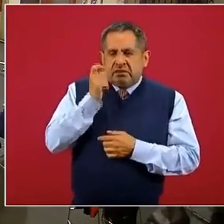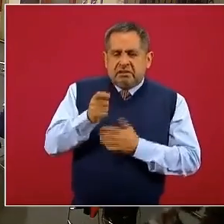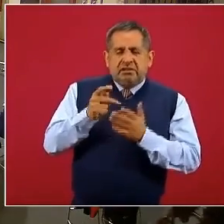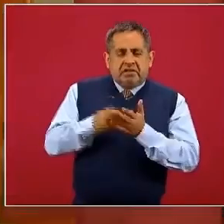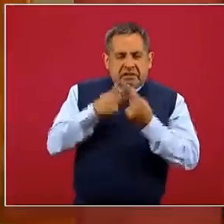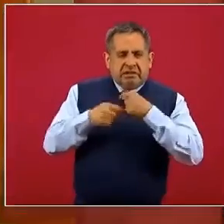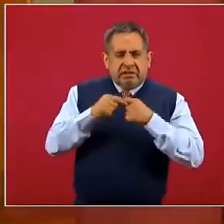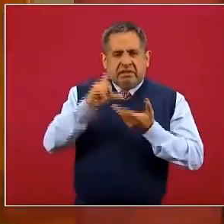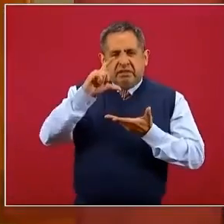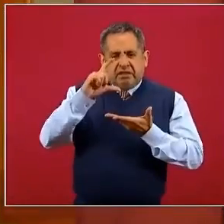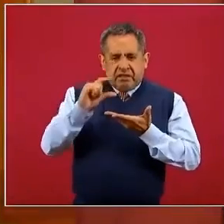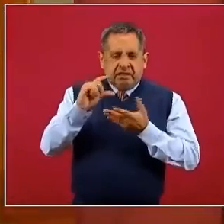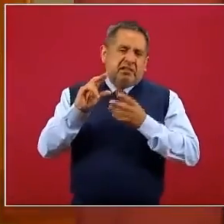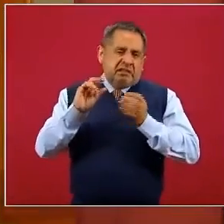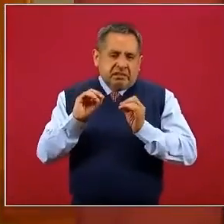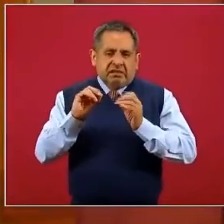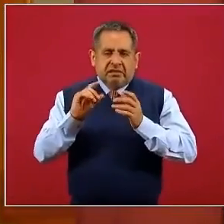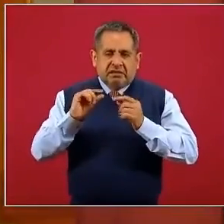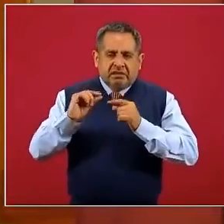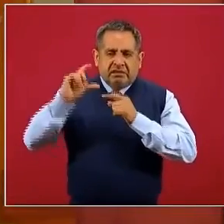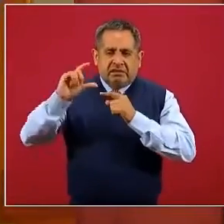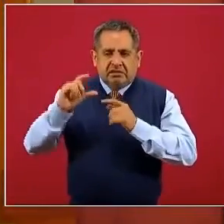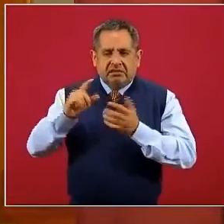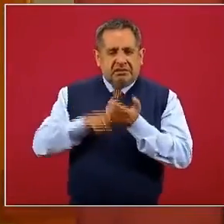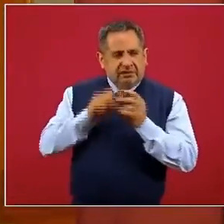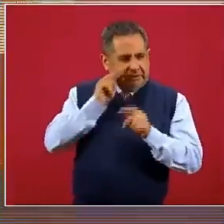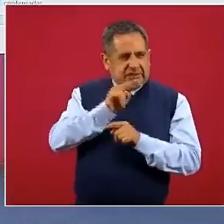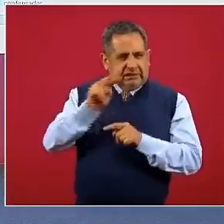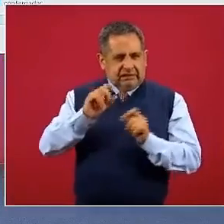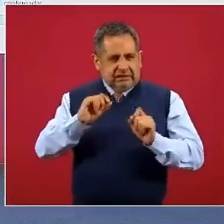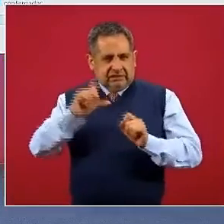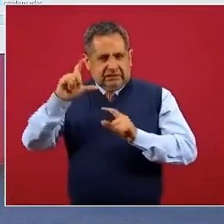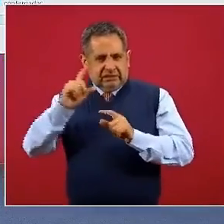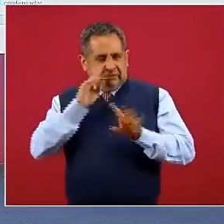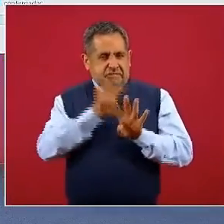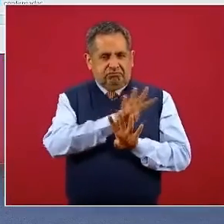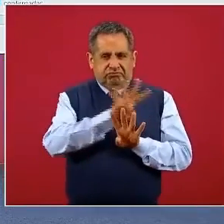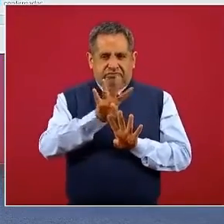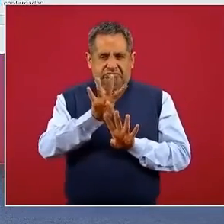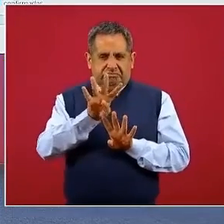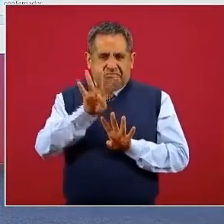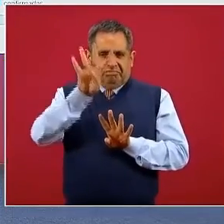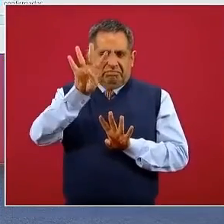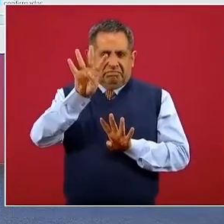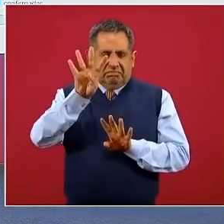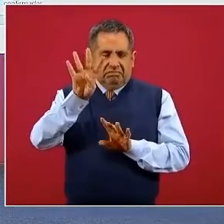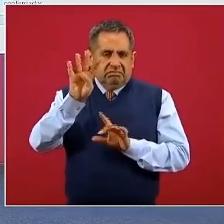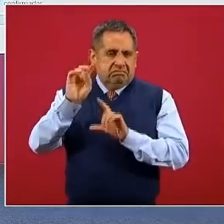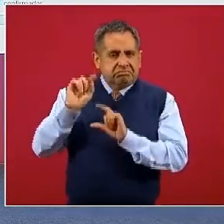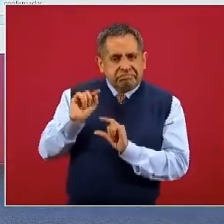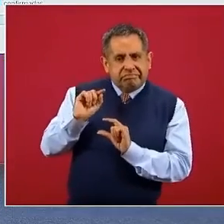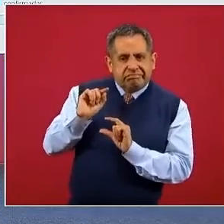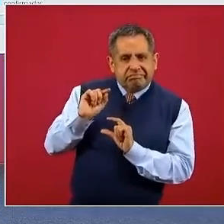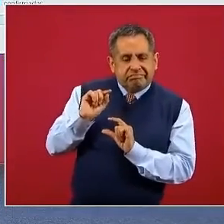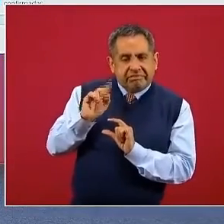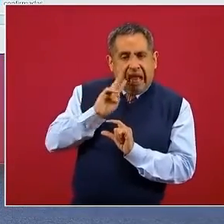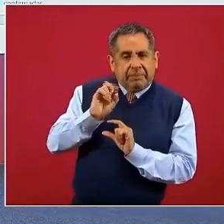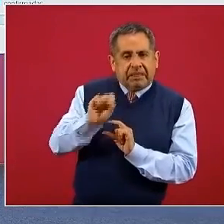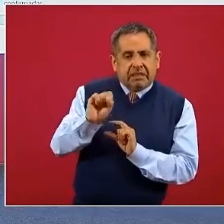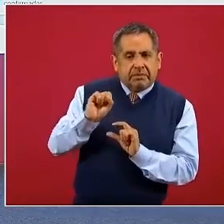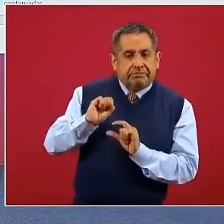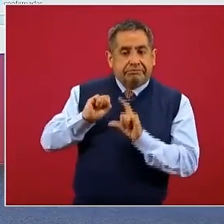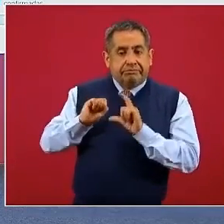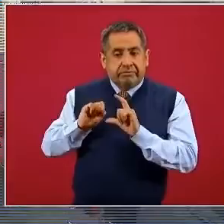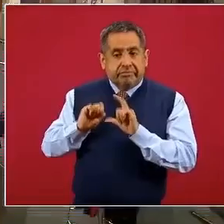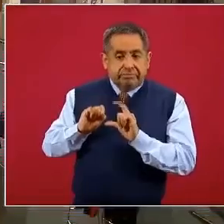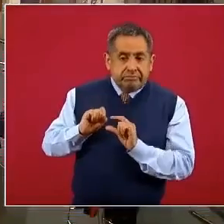a tener o no un incremento en relación a lo que hemos visto también en el comportamiento de la curva de color naranja.